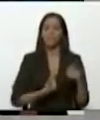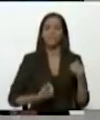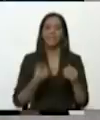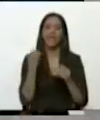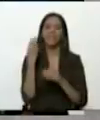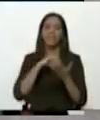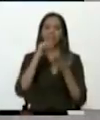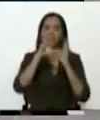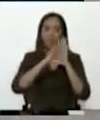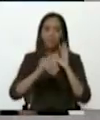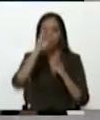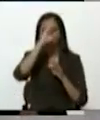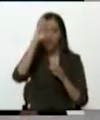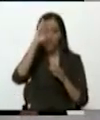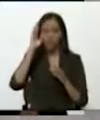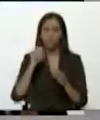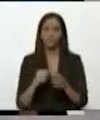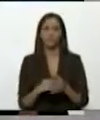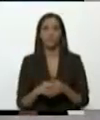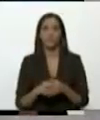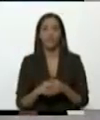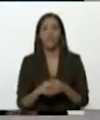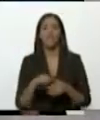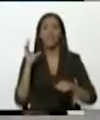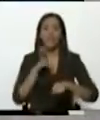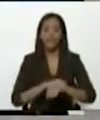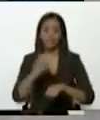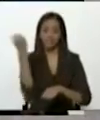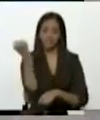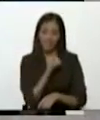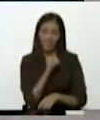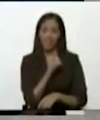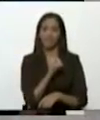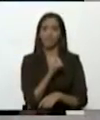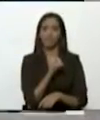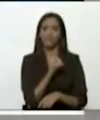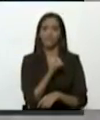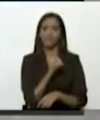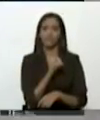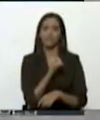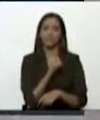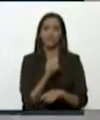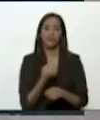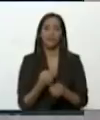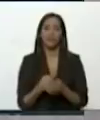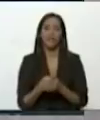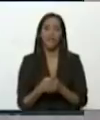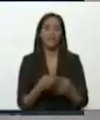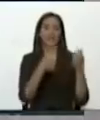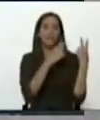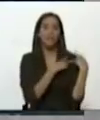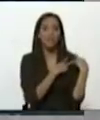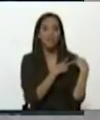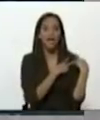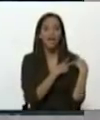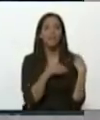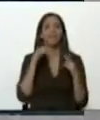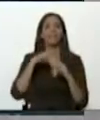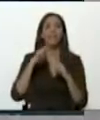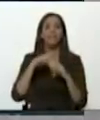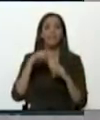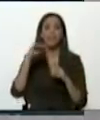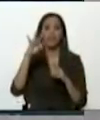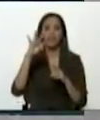Constituyente Diosdado Cabello, la captura y asesinato del responsable del Estado Táchira Freddy